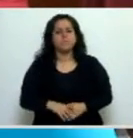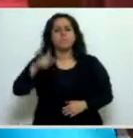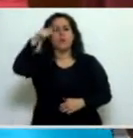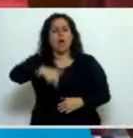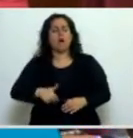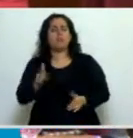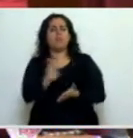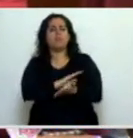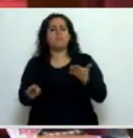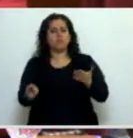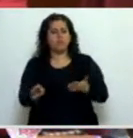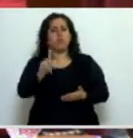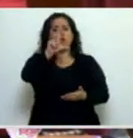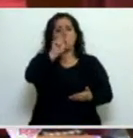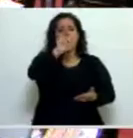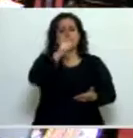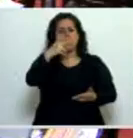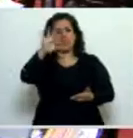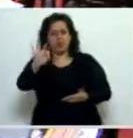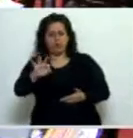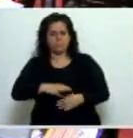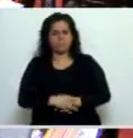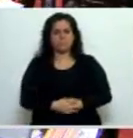el diputado Claudio Lozano.